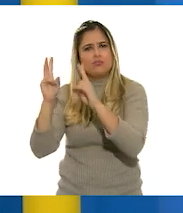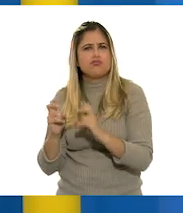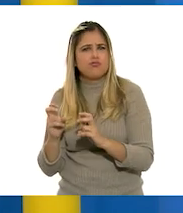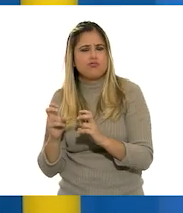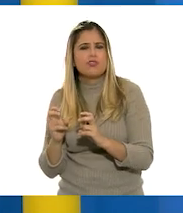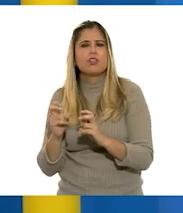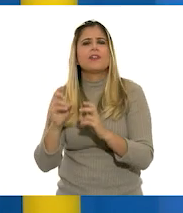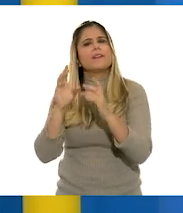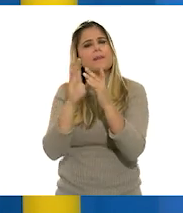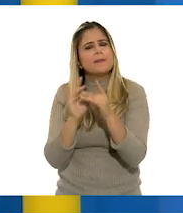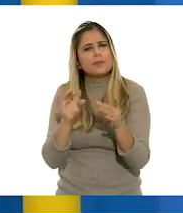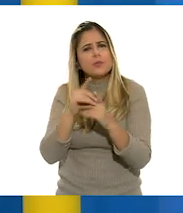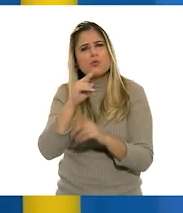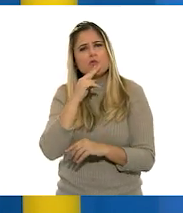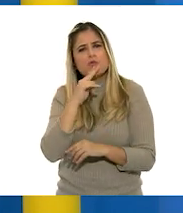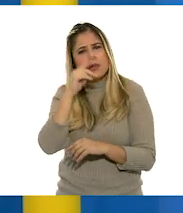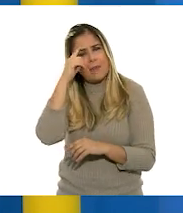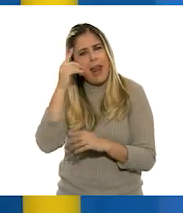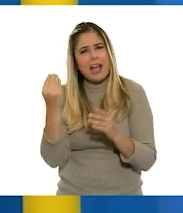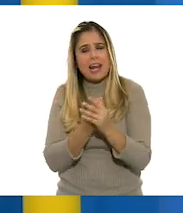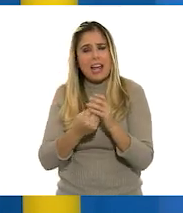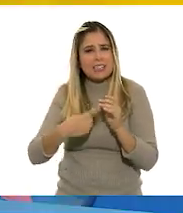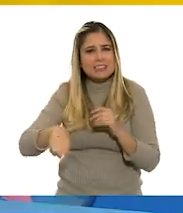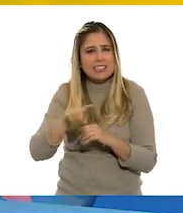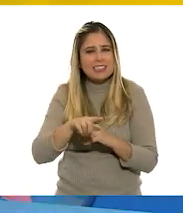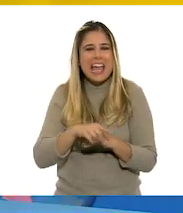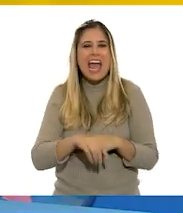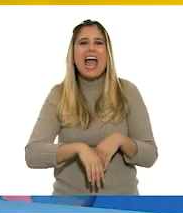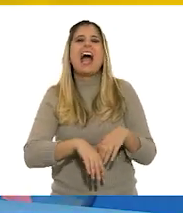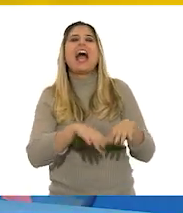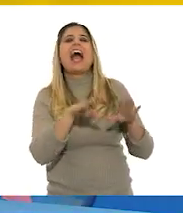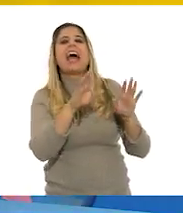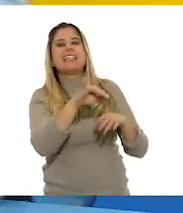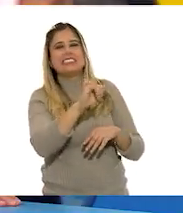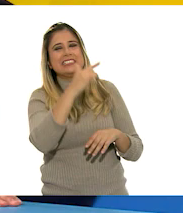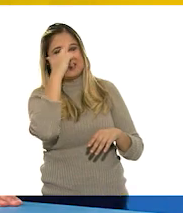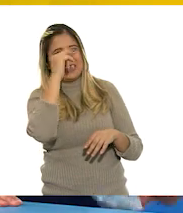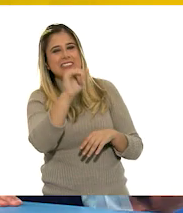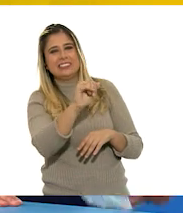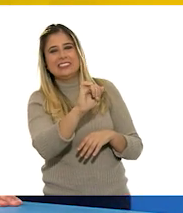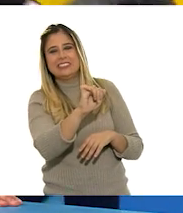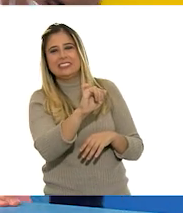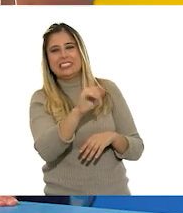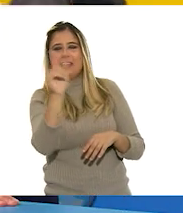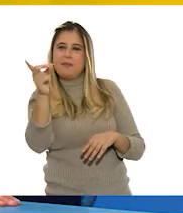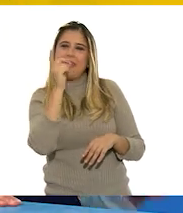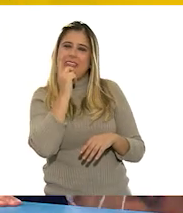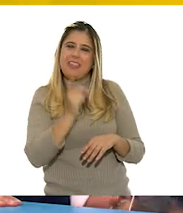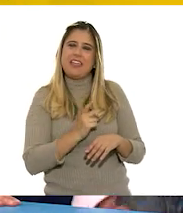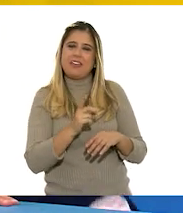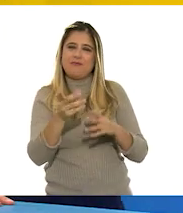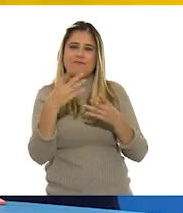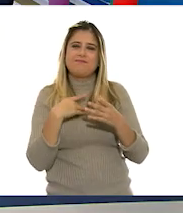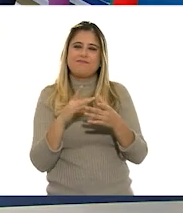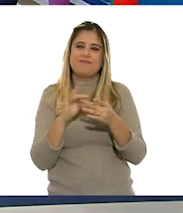comenté que la ocuparíamos en una de nuestras clases? Ah, sí, tienes razón. Usted me dijo